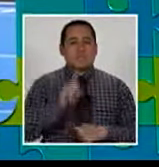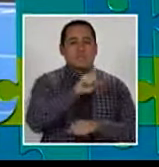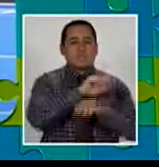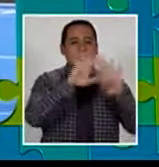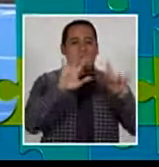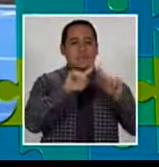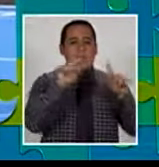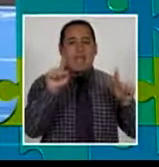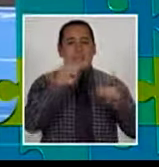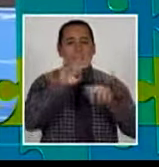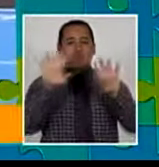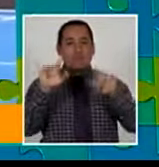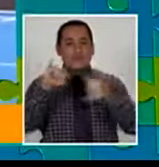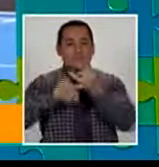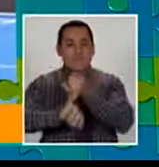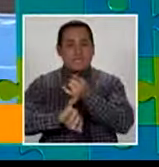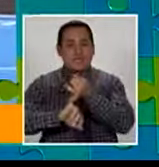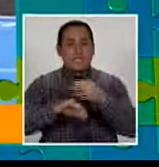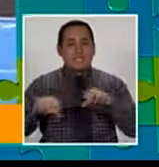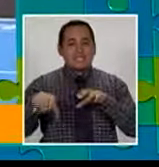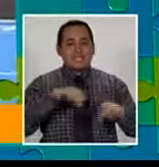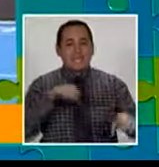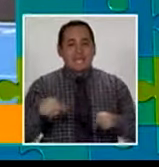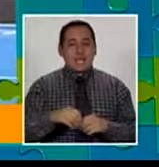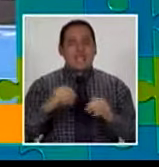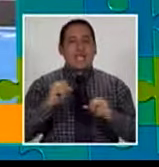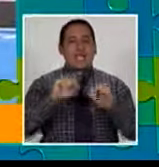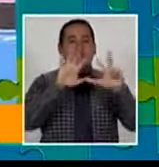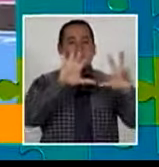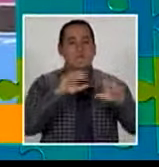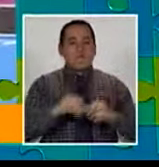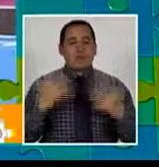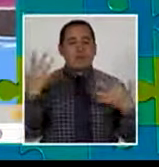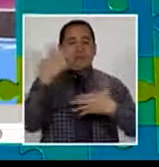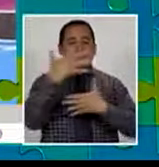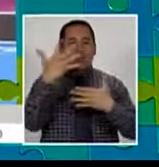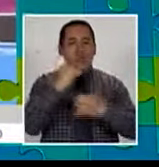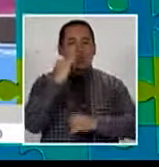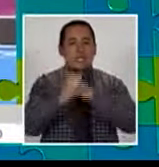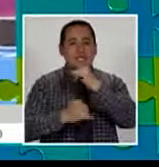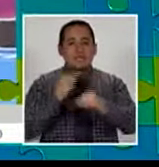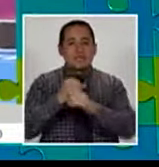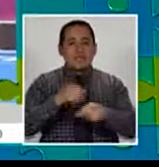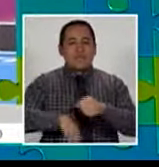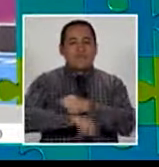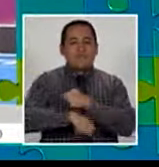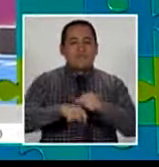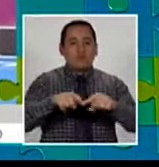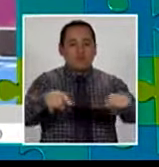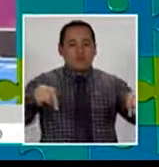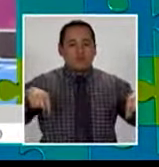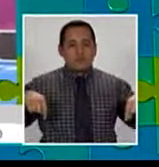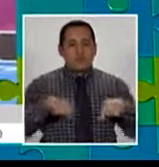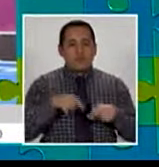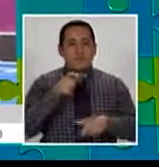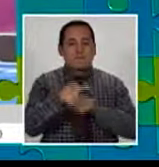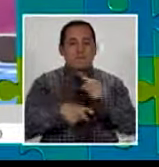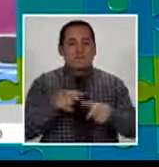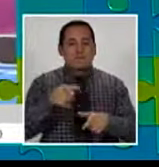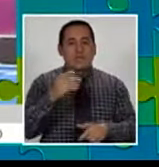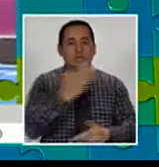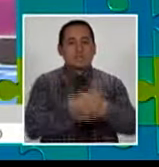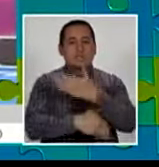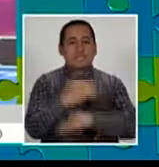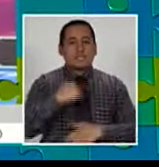Del 19 al 29 de septiembre se realizará el octavo Campeonato Internacional de Futsal, para personas